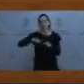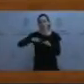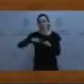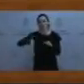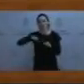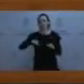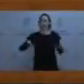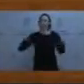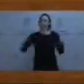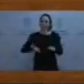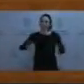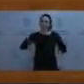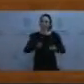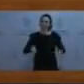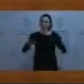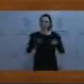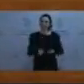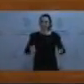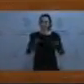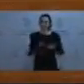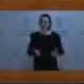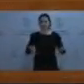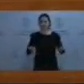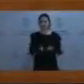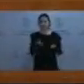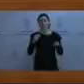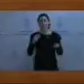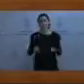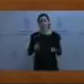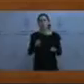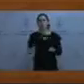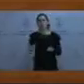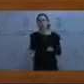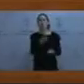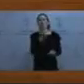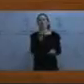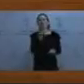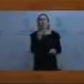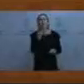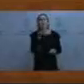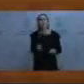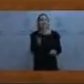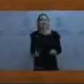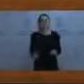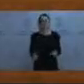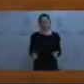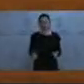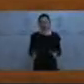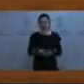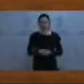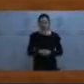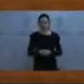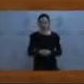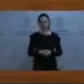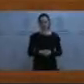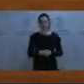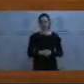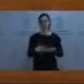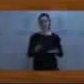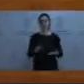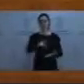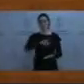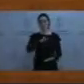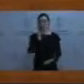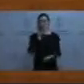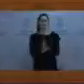vicioso. Tan vicioso como la mente de algunos que no han leído a Lewis Carroll, por cierto, pero bueno. Apostemos, tal y